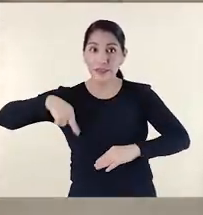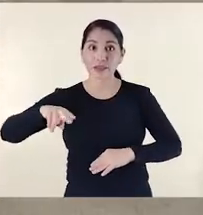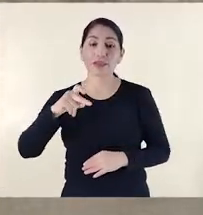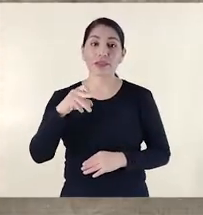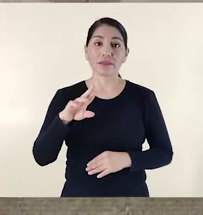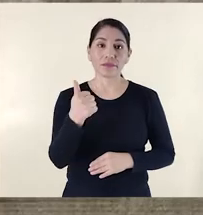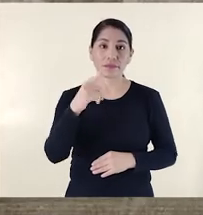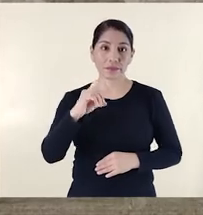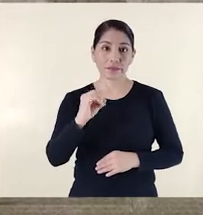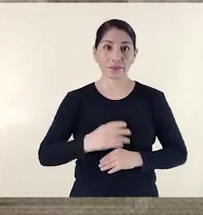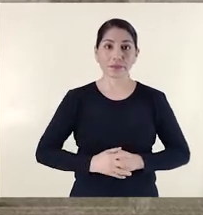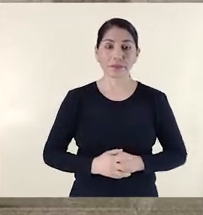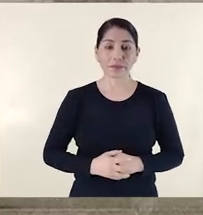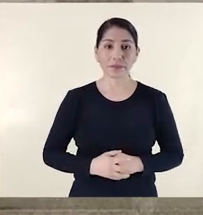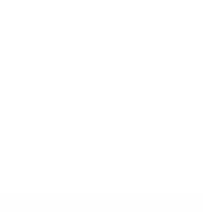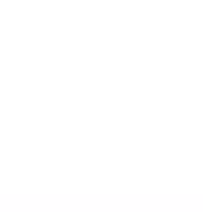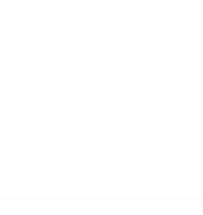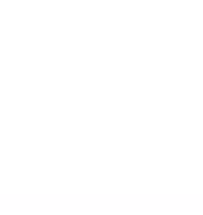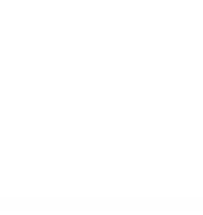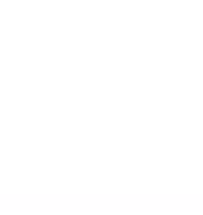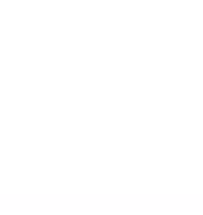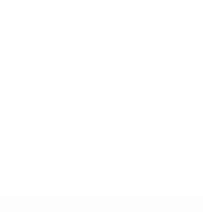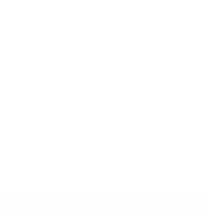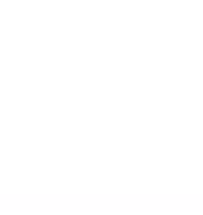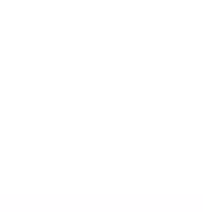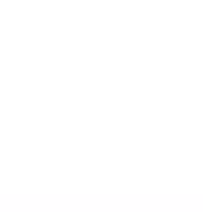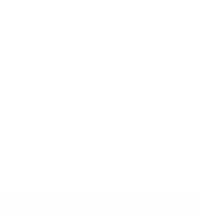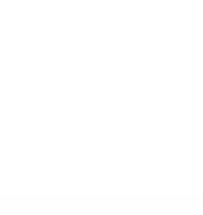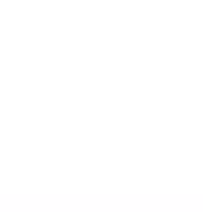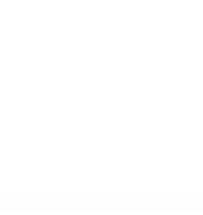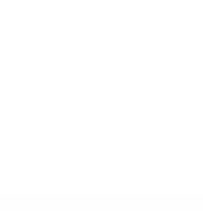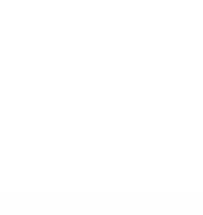mencionar. Iglesia y Monasterio del Prado. Nuestra Lima del Bicentenario.